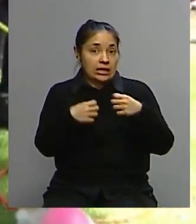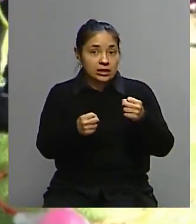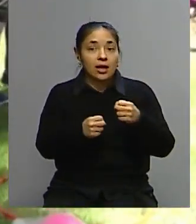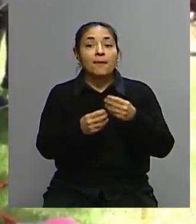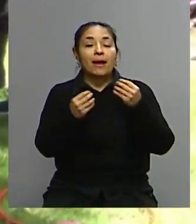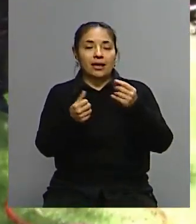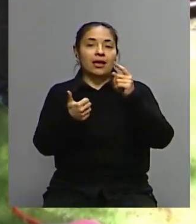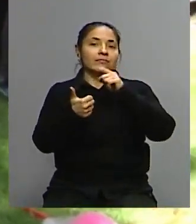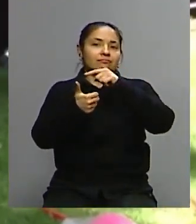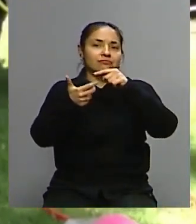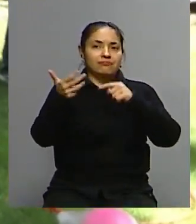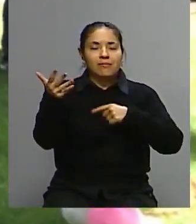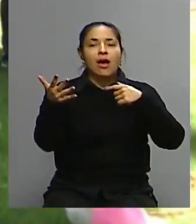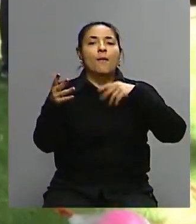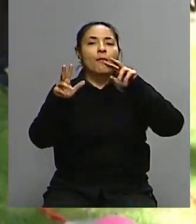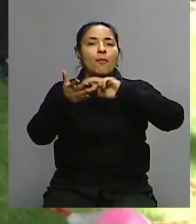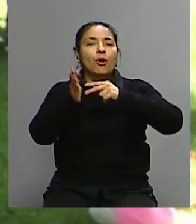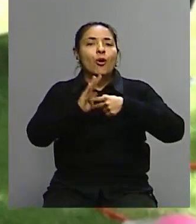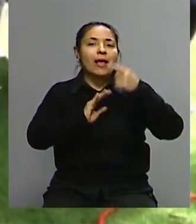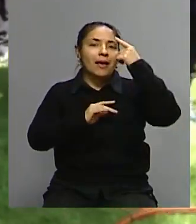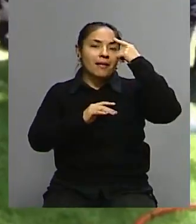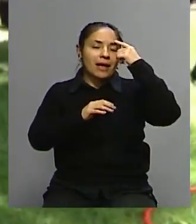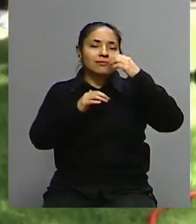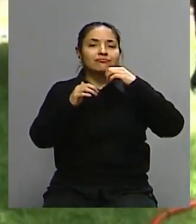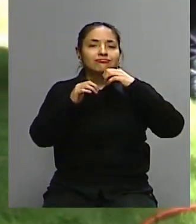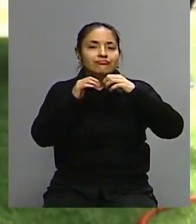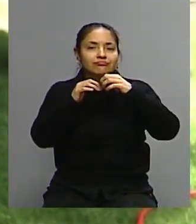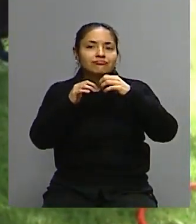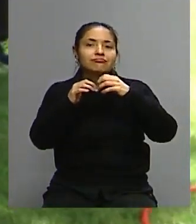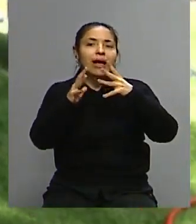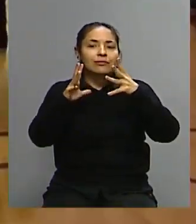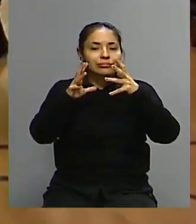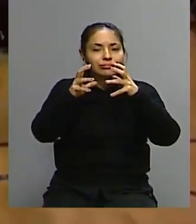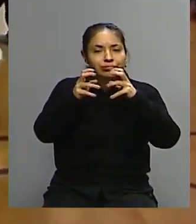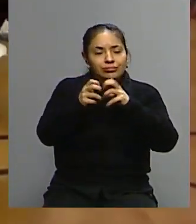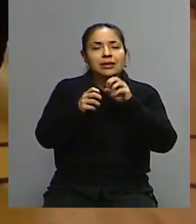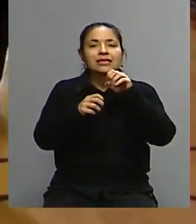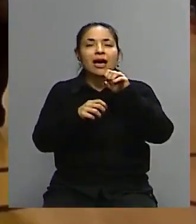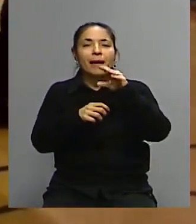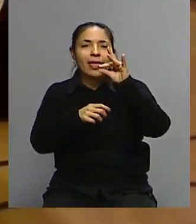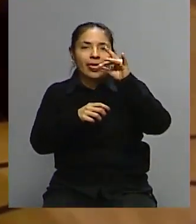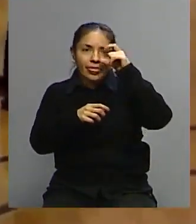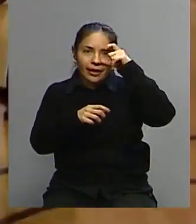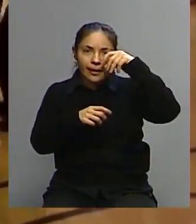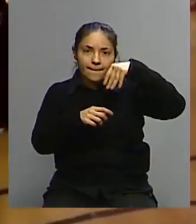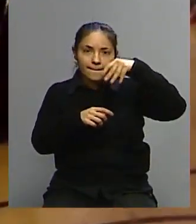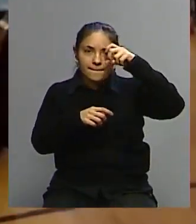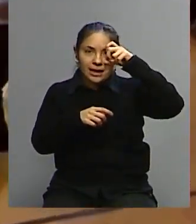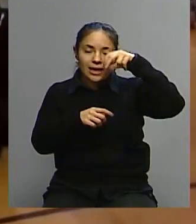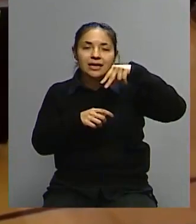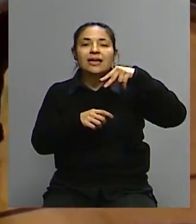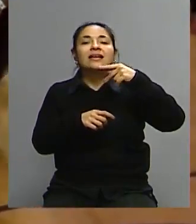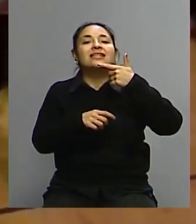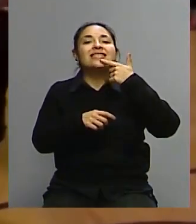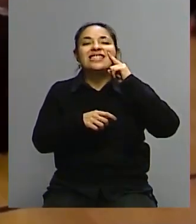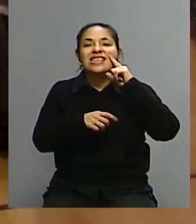demencias, que están cada vez más presentes y que una vez que aparecen, demandan mucho y presionan mucho al sistema de salud